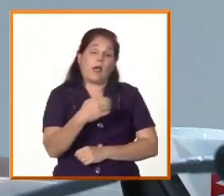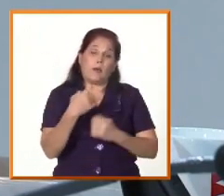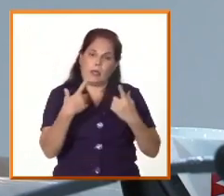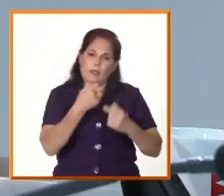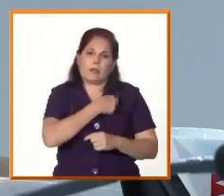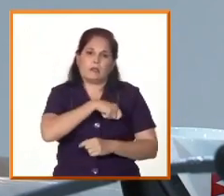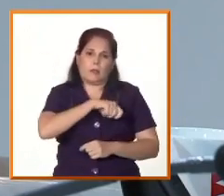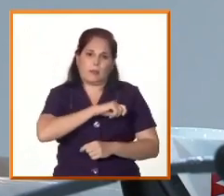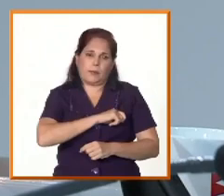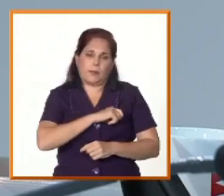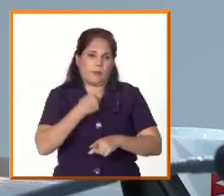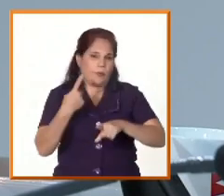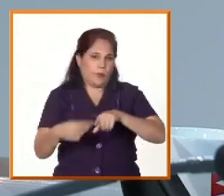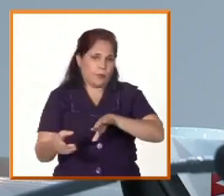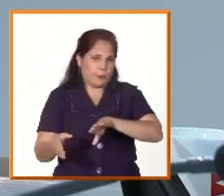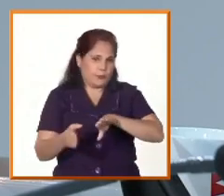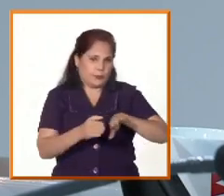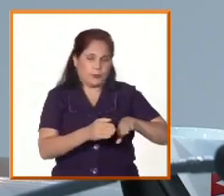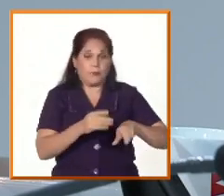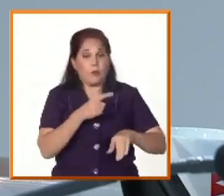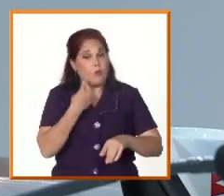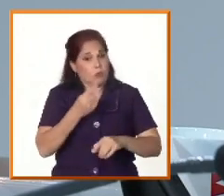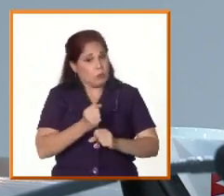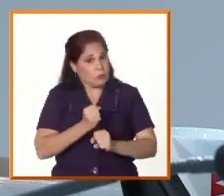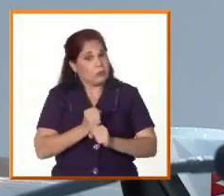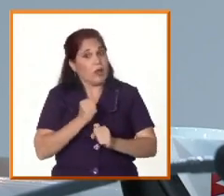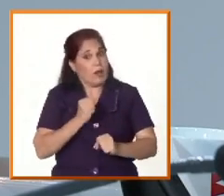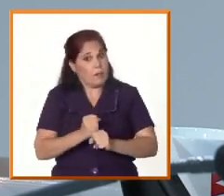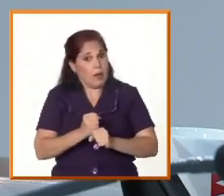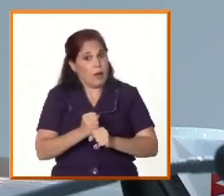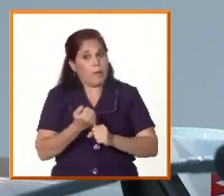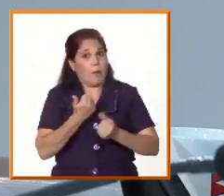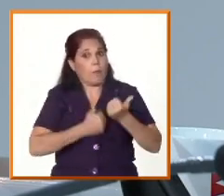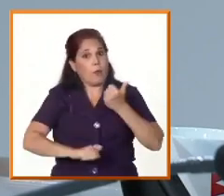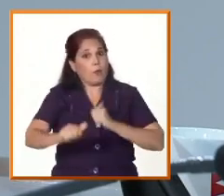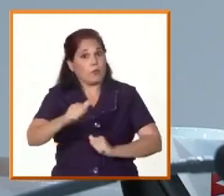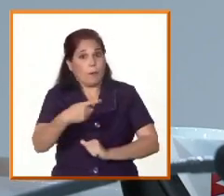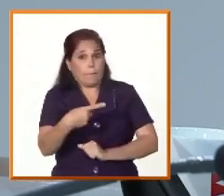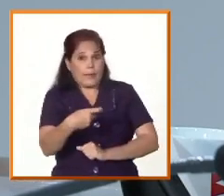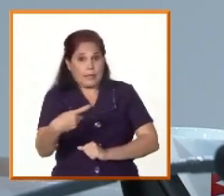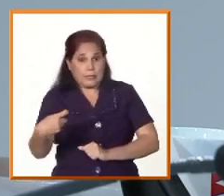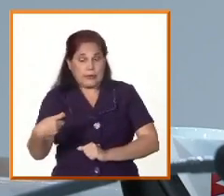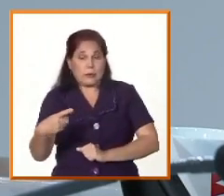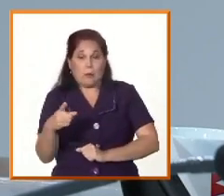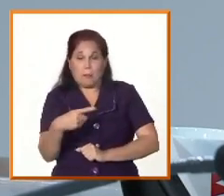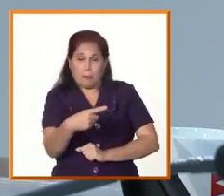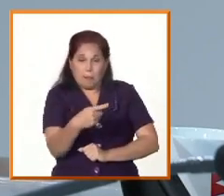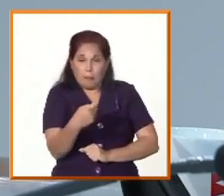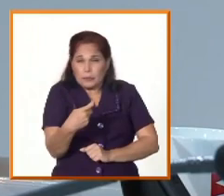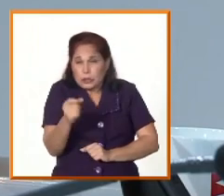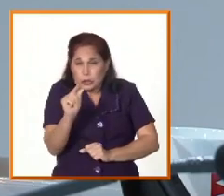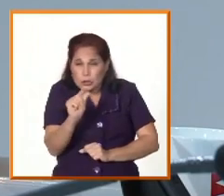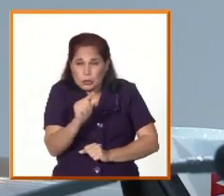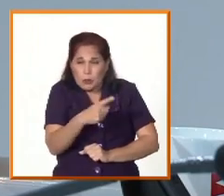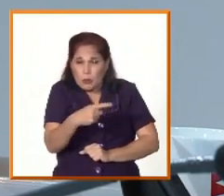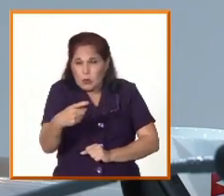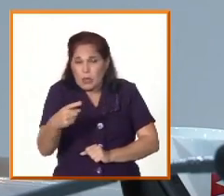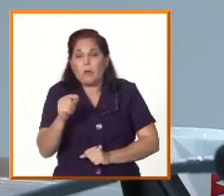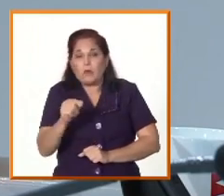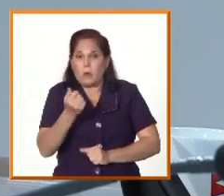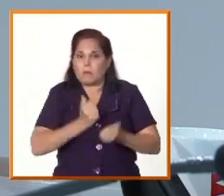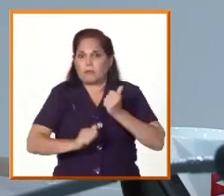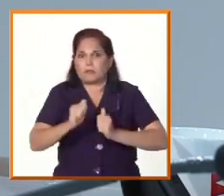Randy mencionar aquí que se trabaja e incrementar la producción de alevines lo cual va a permitir también que este desarrollo